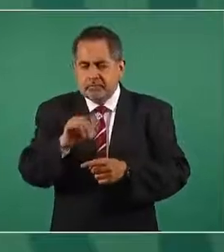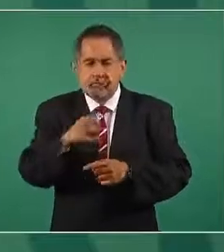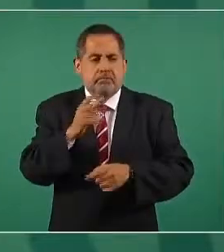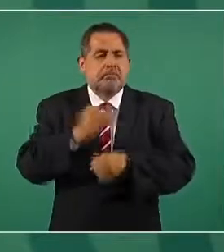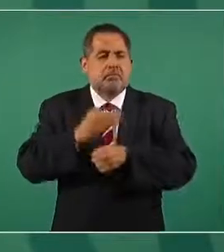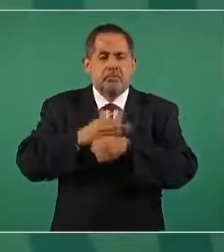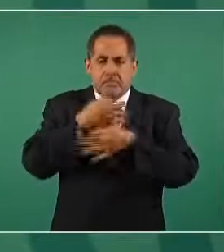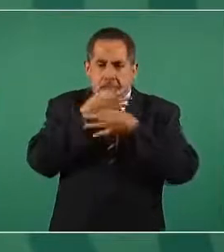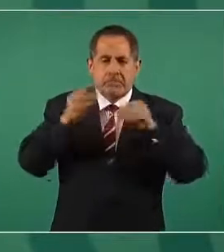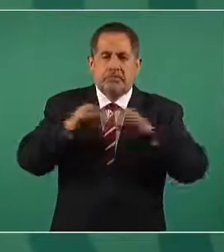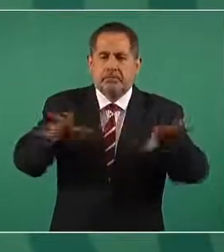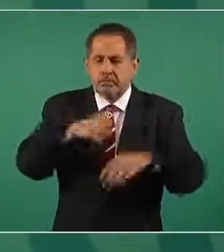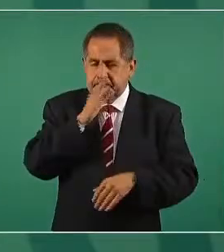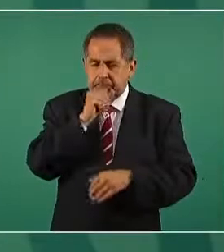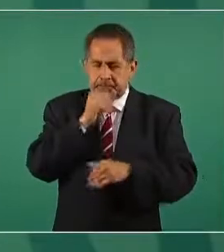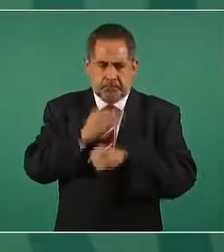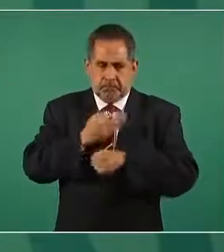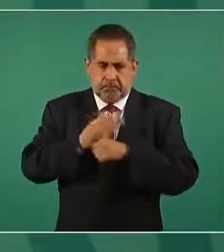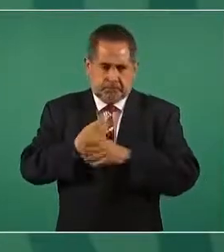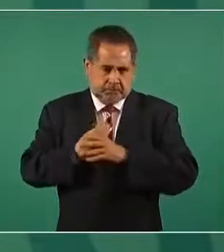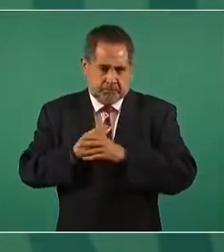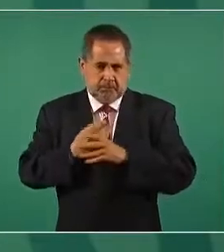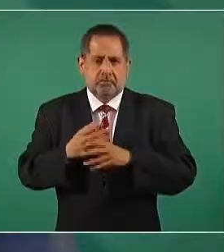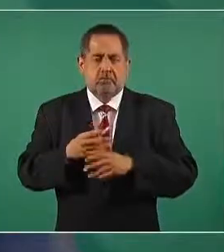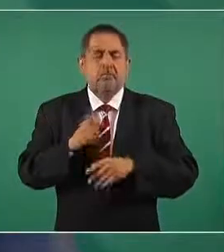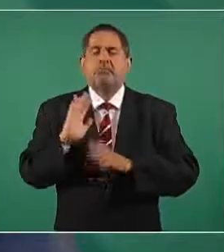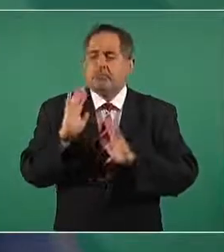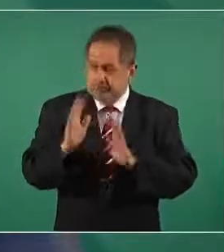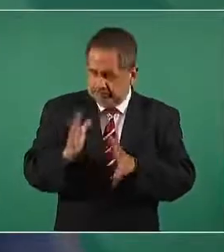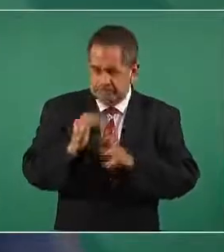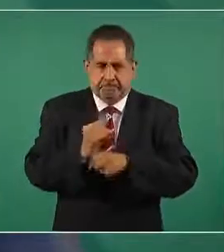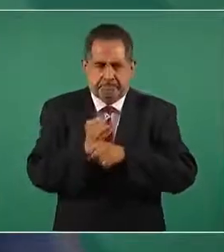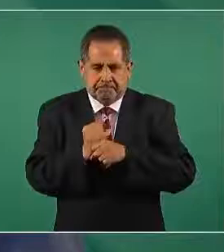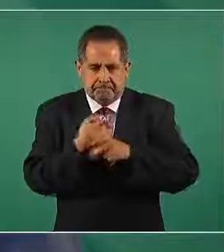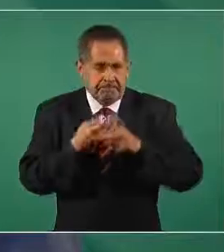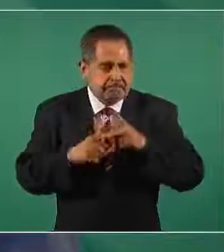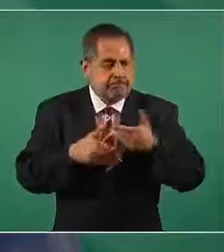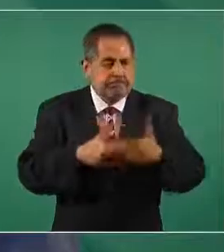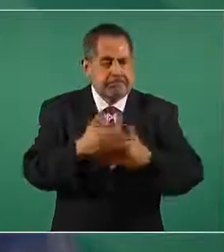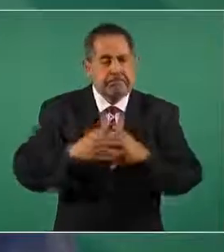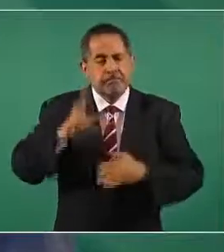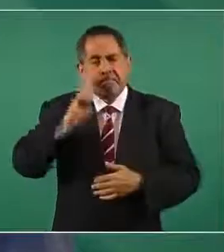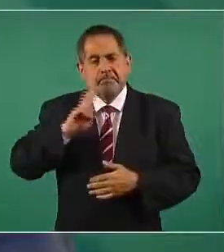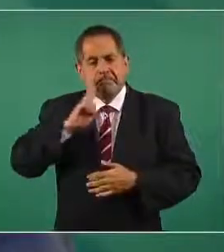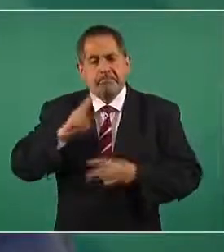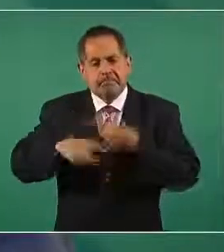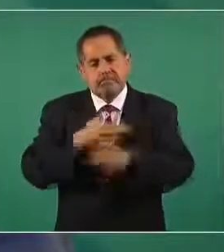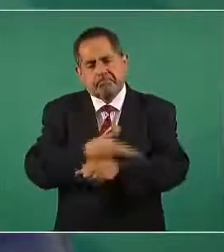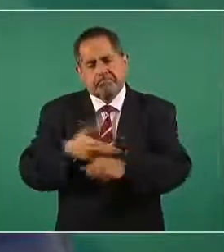más. Ya se está haciendo la investigación y vamos a seguir actuando.